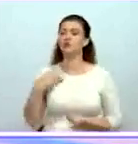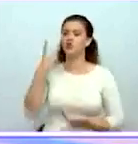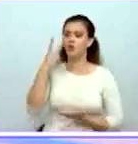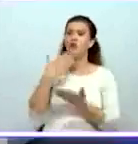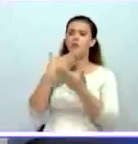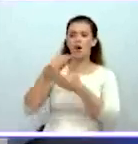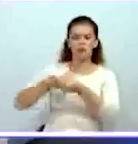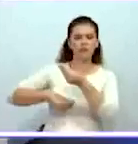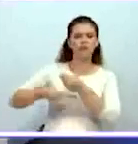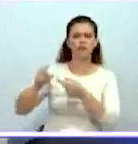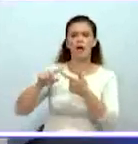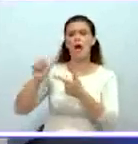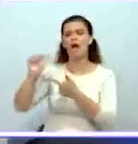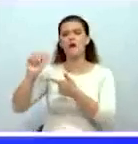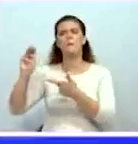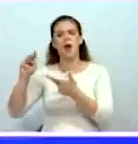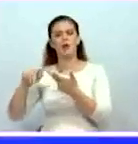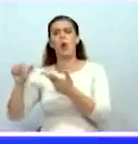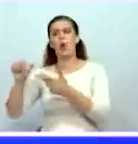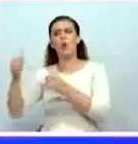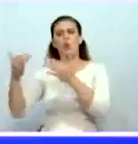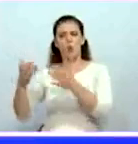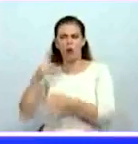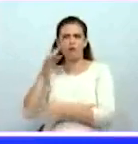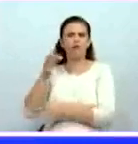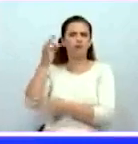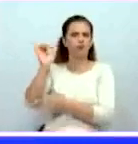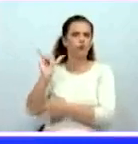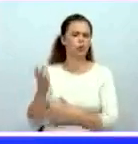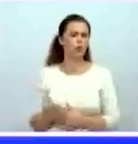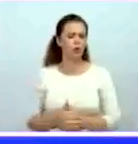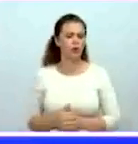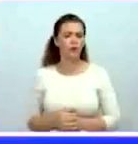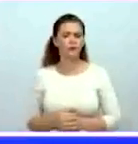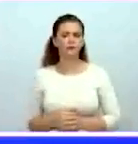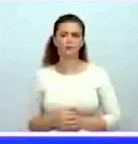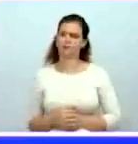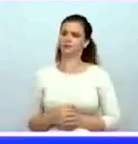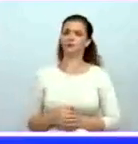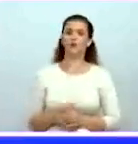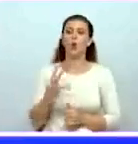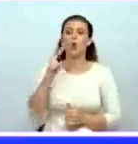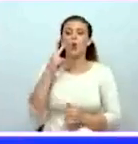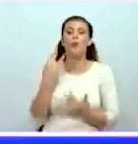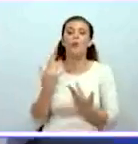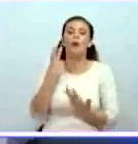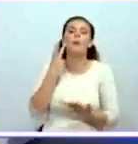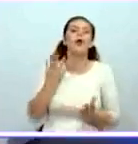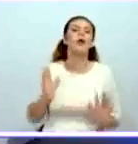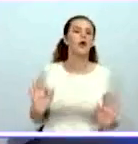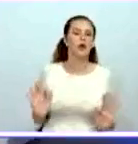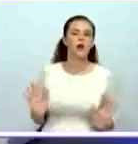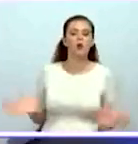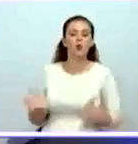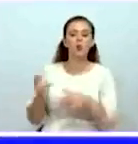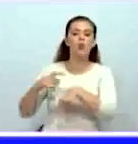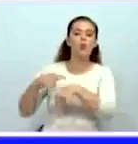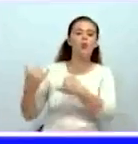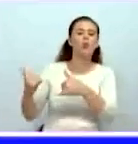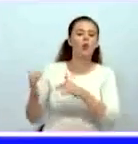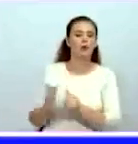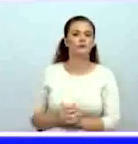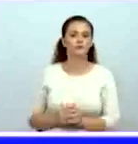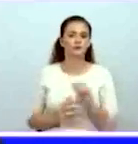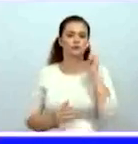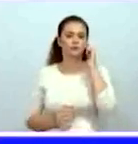buen suplente a Abraham Madrid. Abraham Madrid, que es un chico que de un proyección. Momento. Sí. Y luego lo otro. Sí, sí, que hablaba... no lo hemos visto. Ya hay que verlo en a la hora. Bueno,